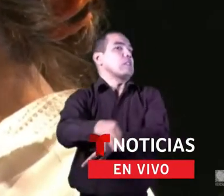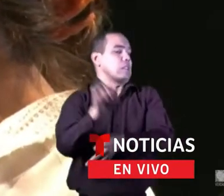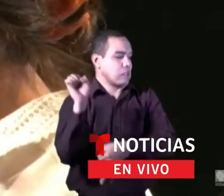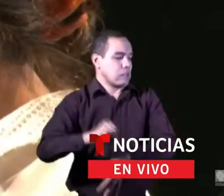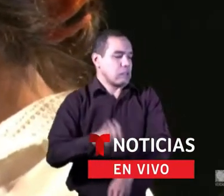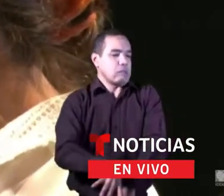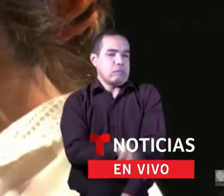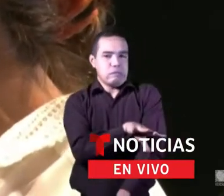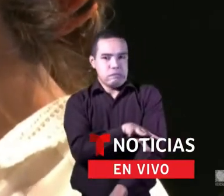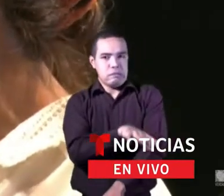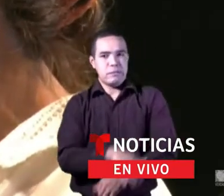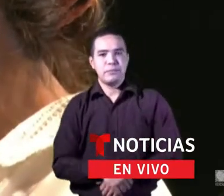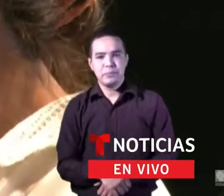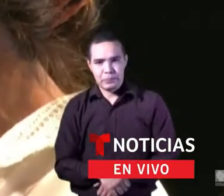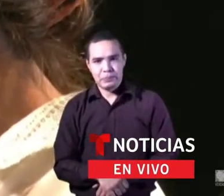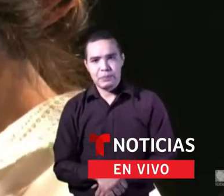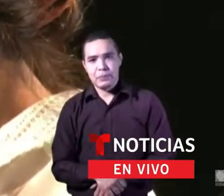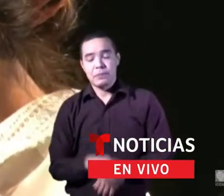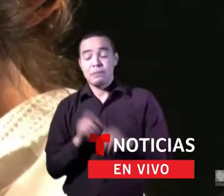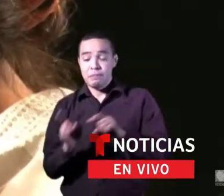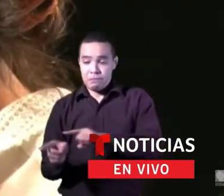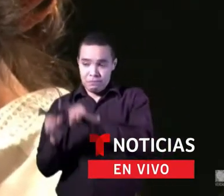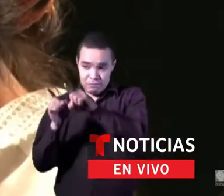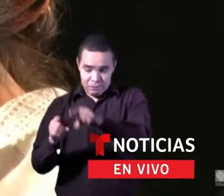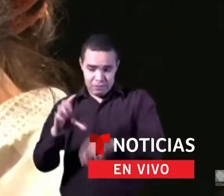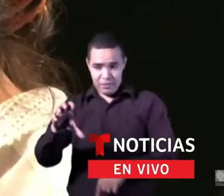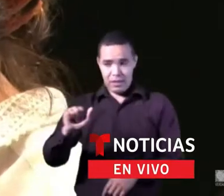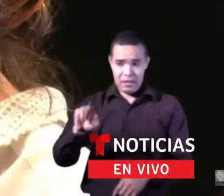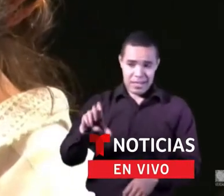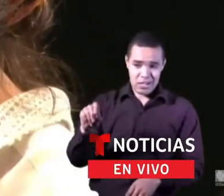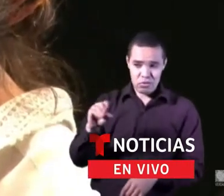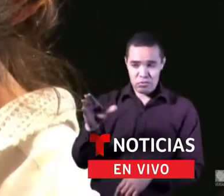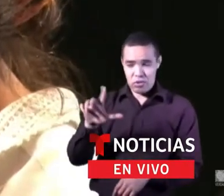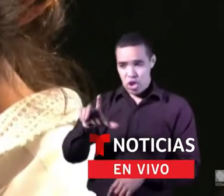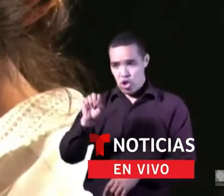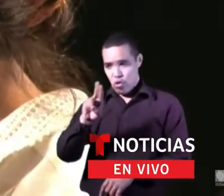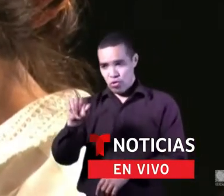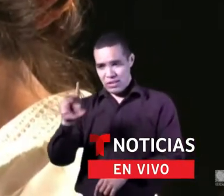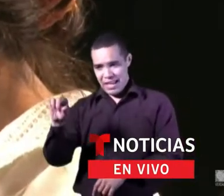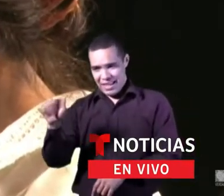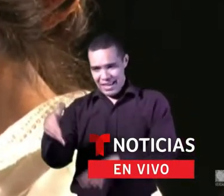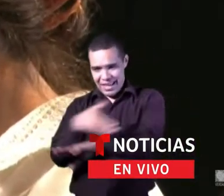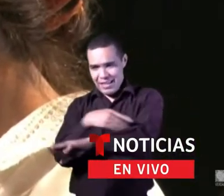carlos antonio lozada de usted habló de la generosidad de las víctimas